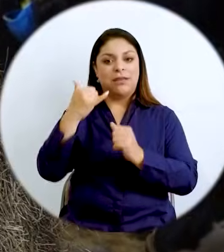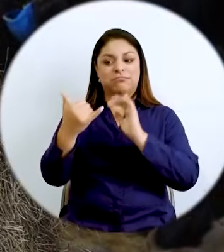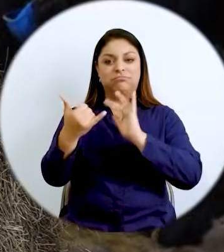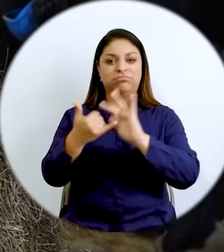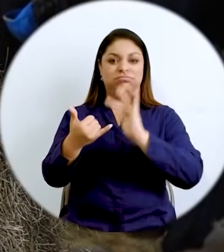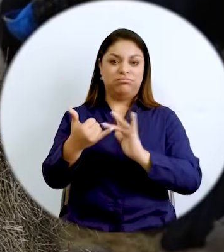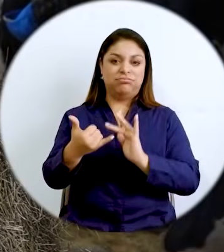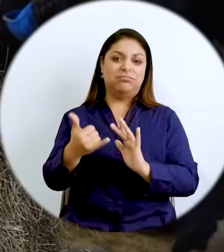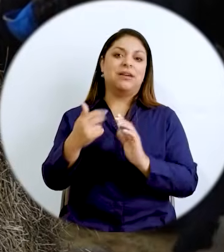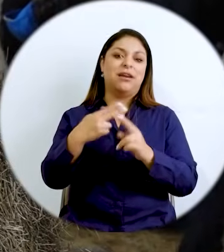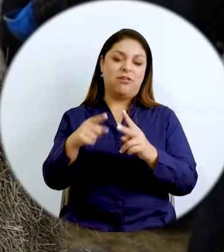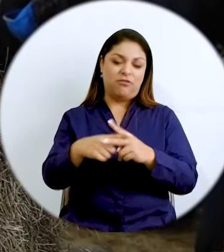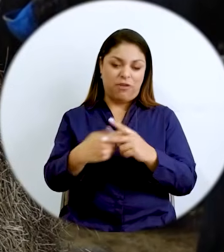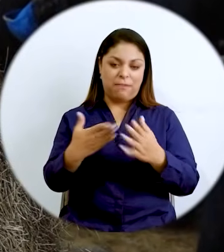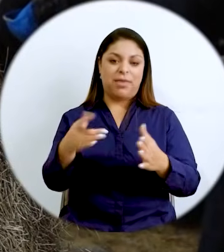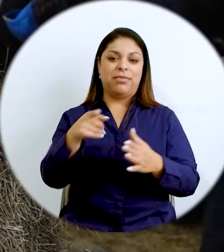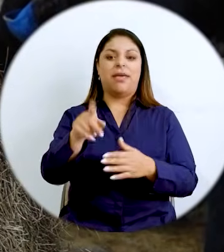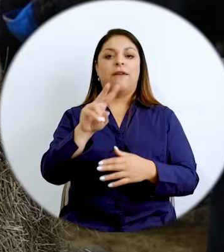BAM.